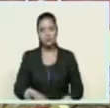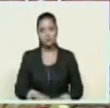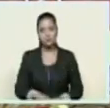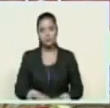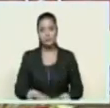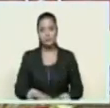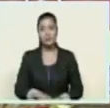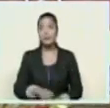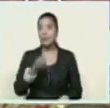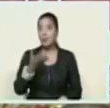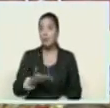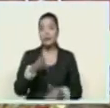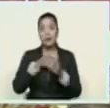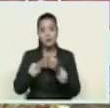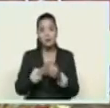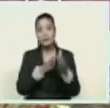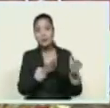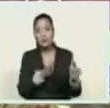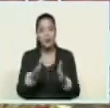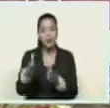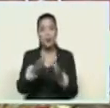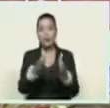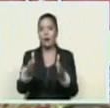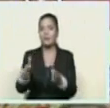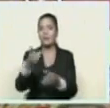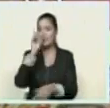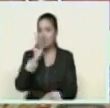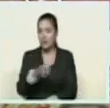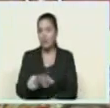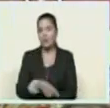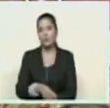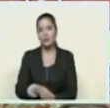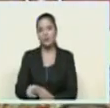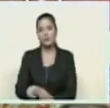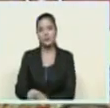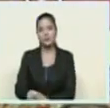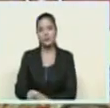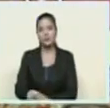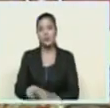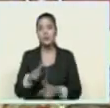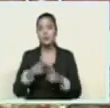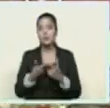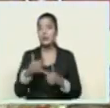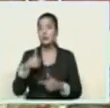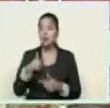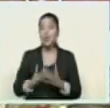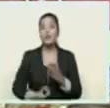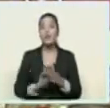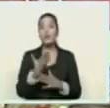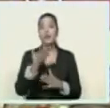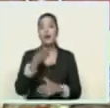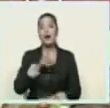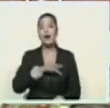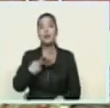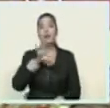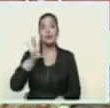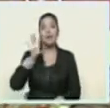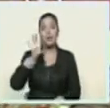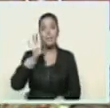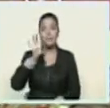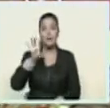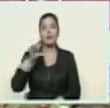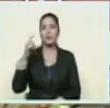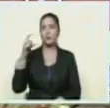es central en la conducción de los caminos que nos tocan por eso yo fundé el carné de la patria